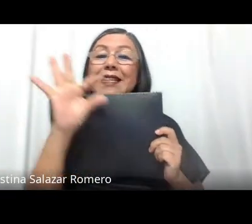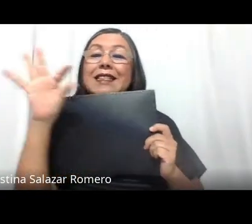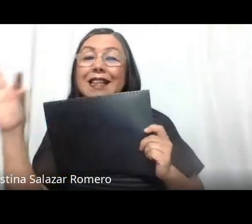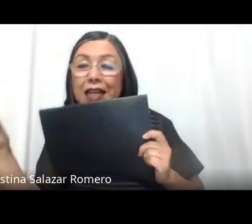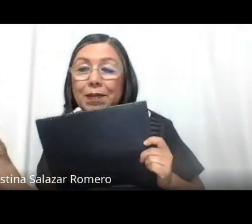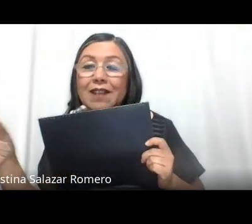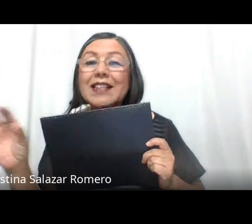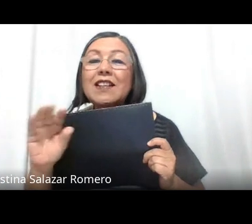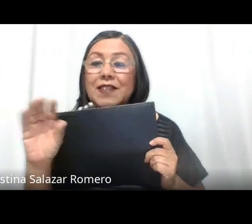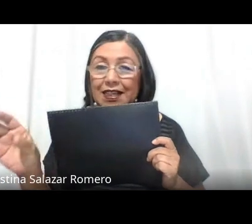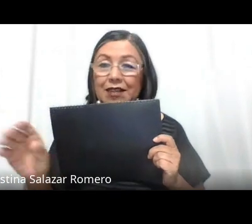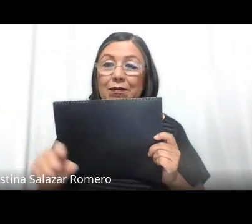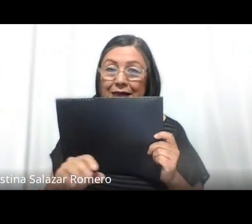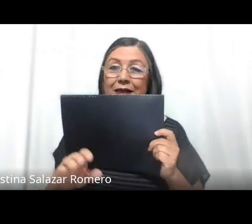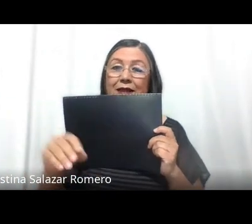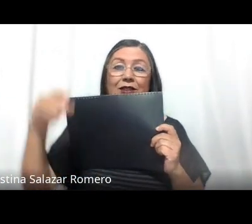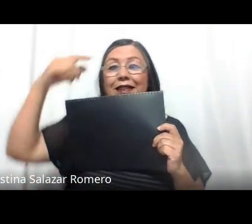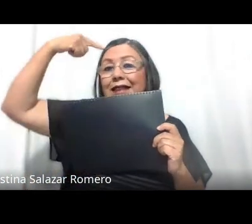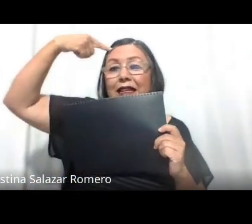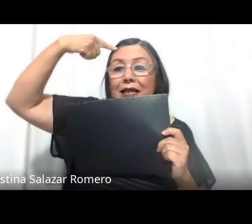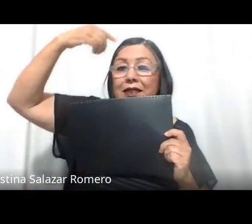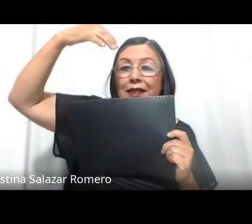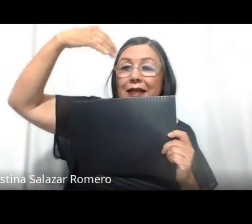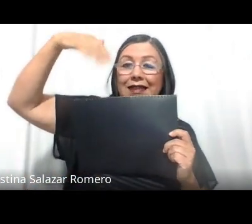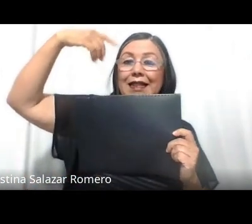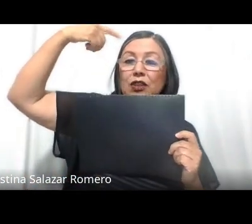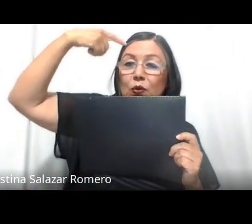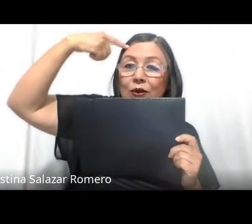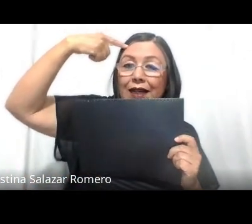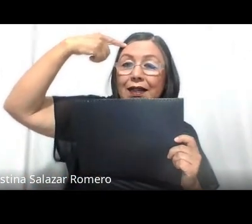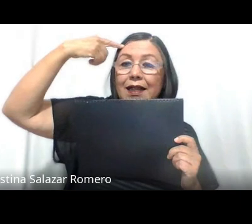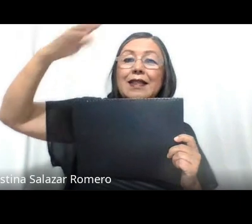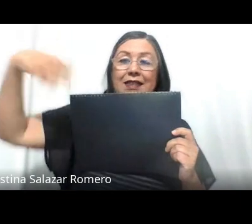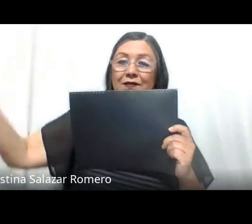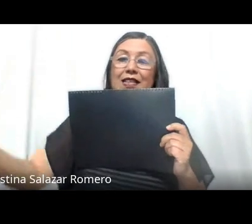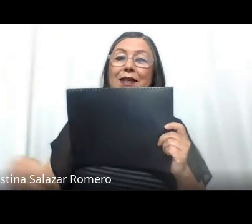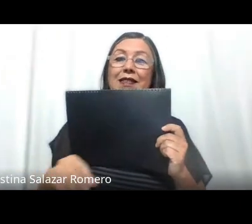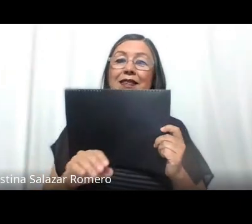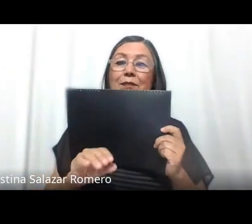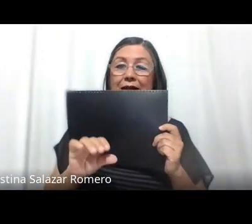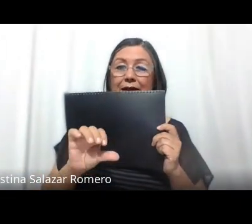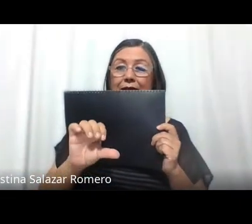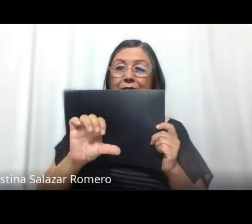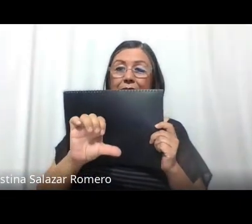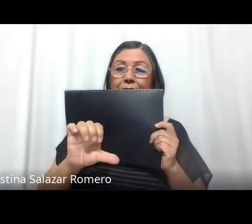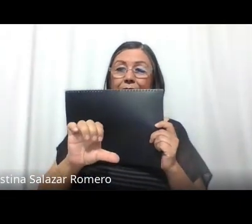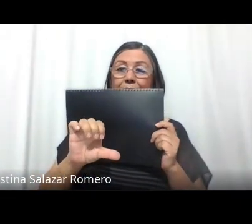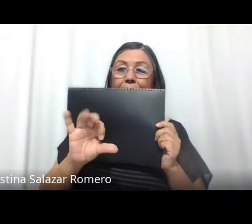Vas a decir la palabra hasta el final, ¿va? O sea, nada más haz la lectura y hasta el final me dices la